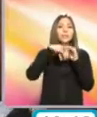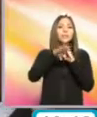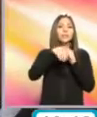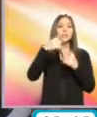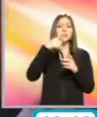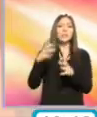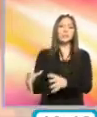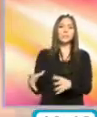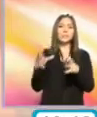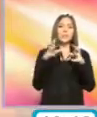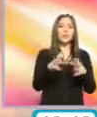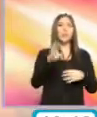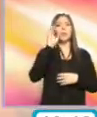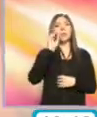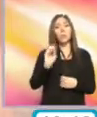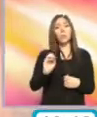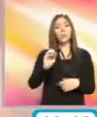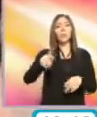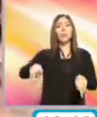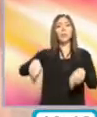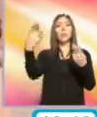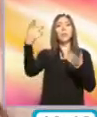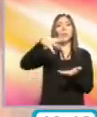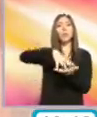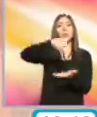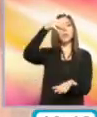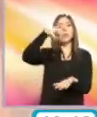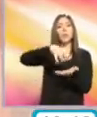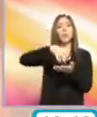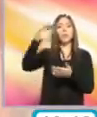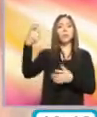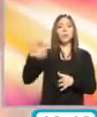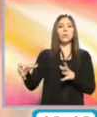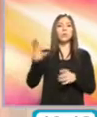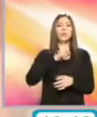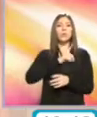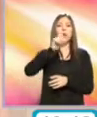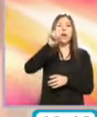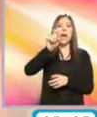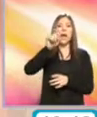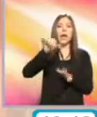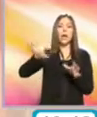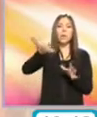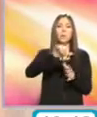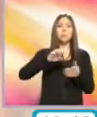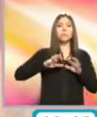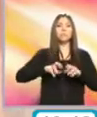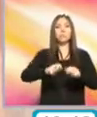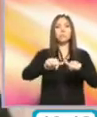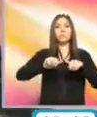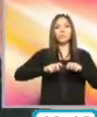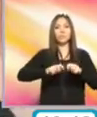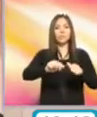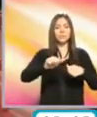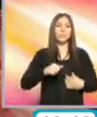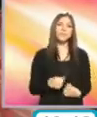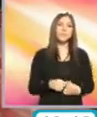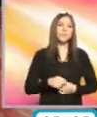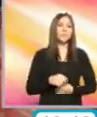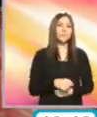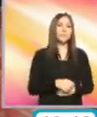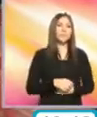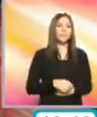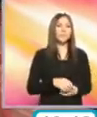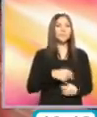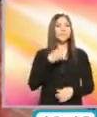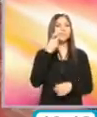una inclusive que ya la venden en polvo en los supermercados. Nada más le agregan agua, la hidratan y forman sus chalupas. Ok. Ahora, las chalupas